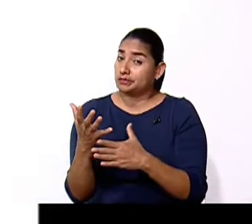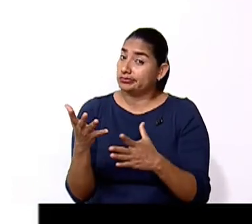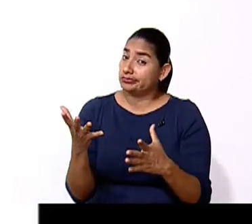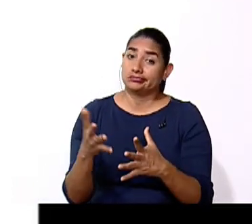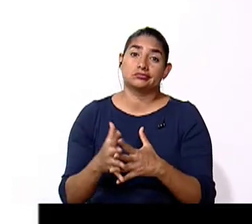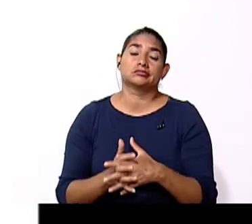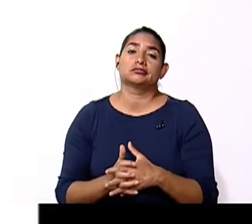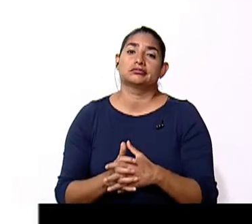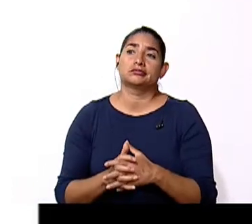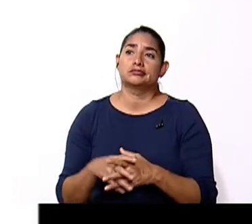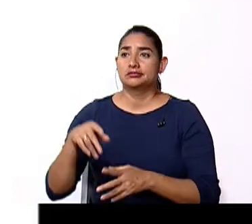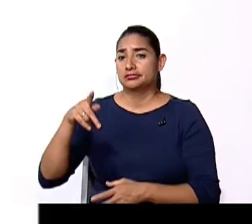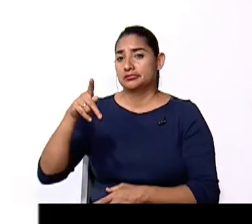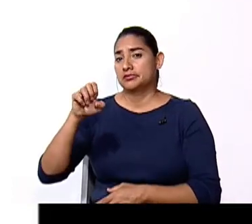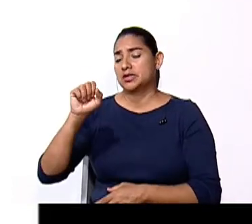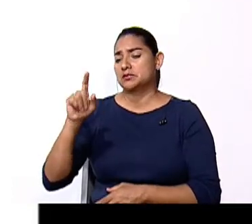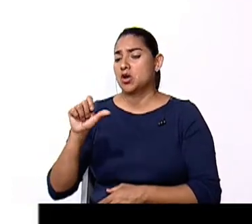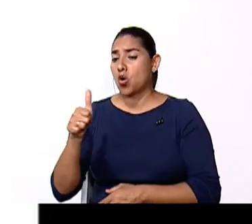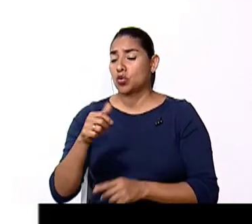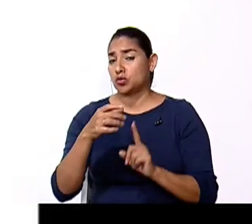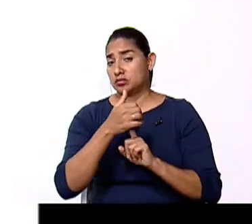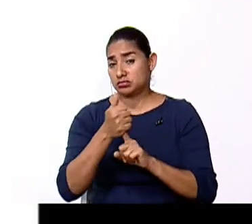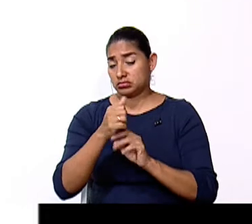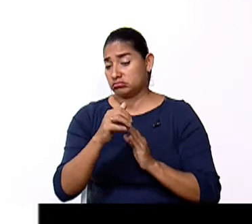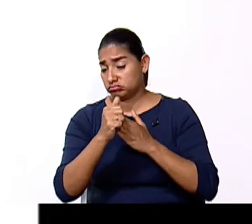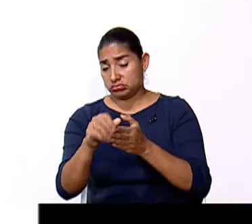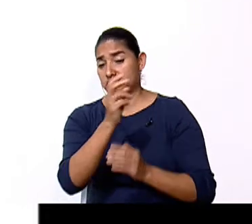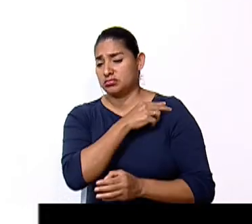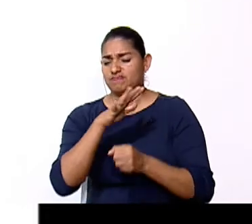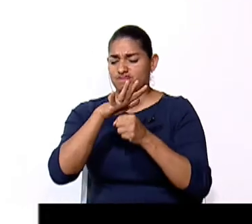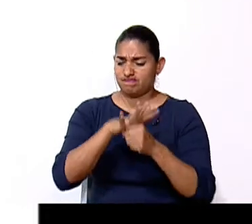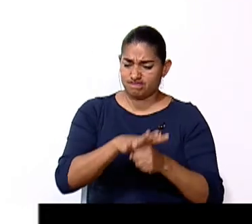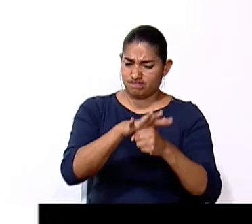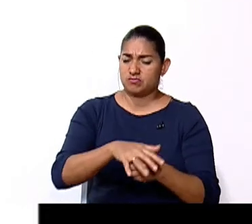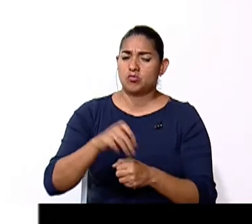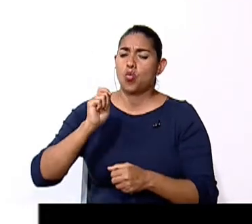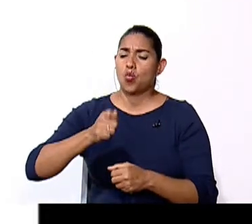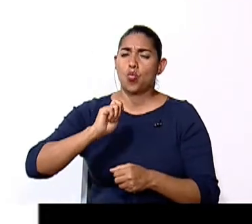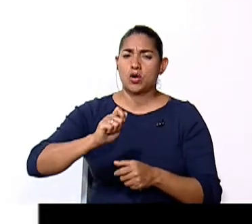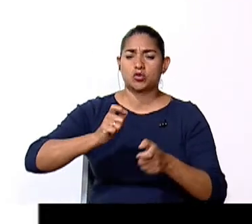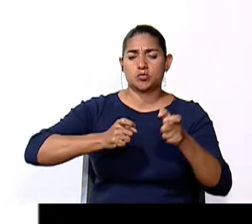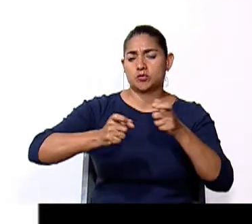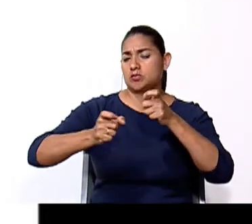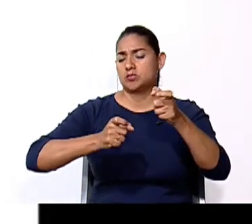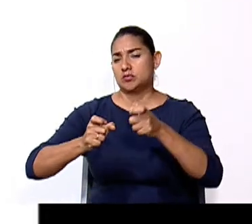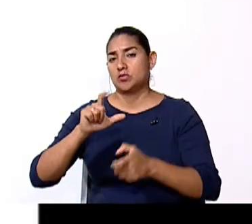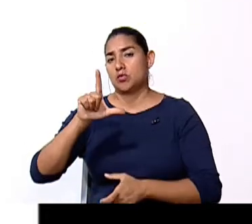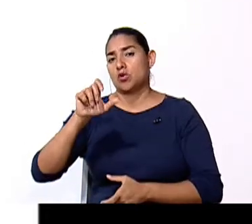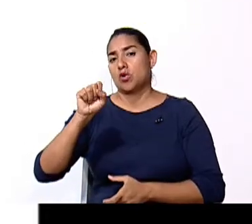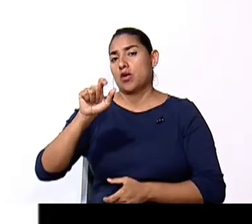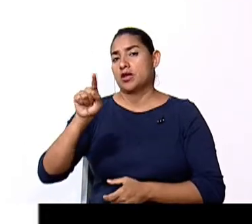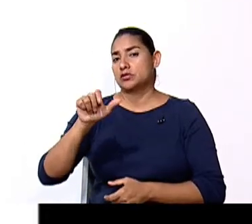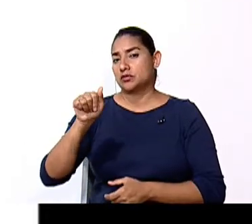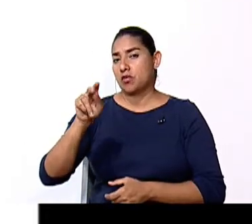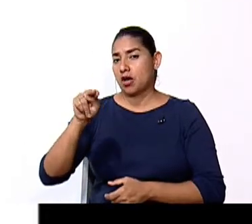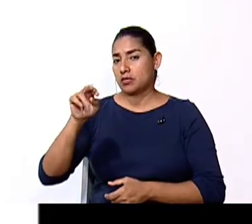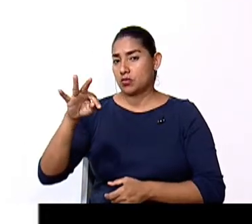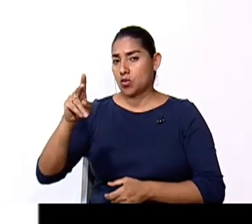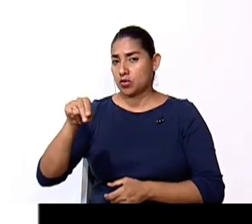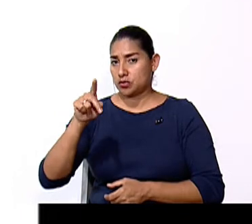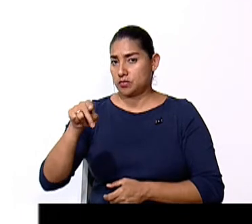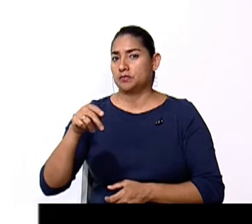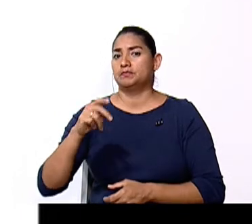montaña. Todos estos enfrentamientos se dieron porque la vida de ellos en aquel momento